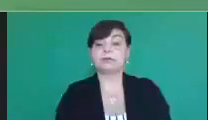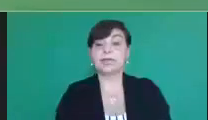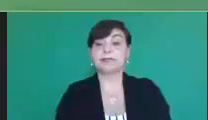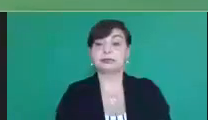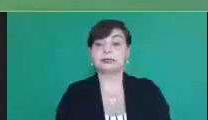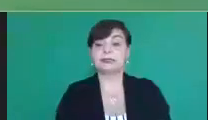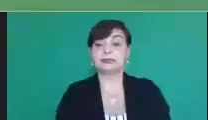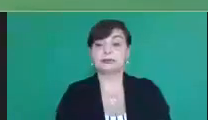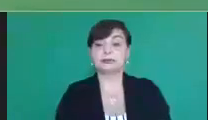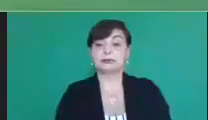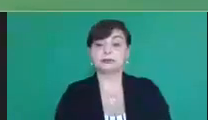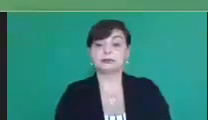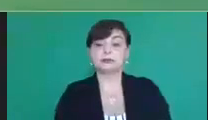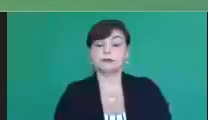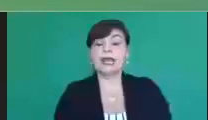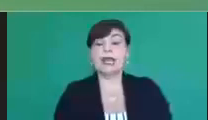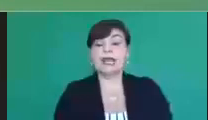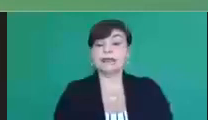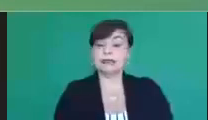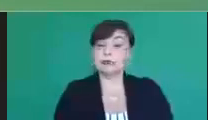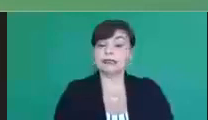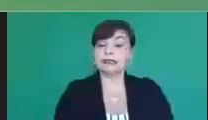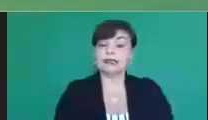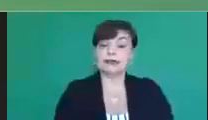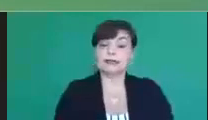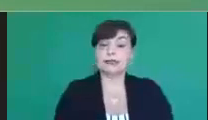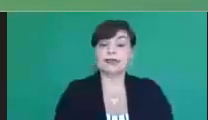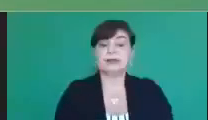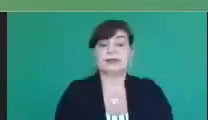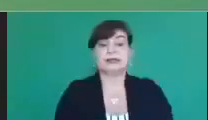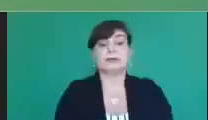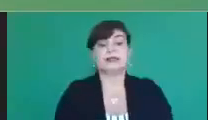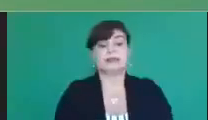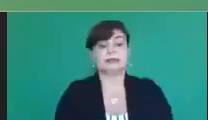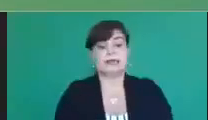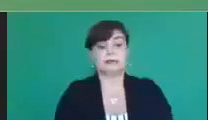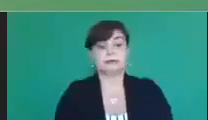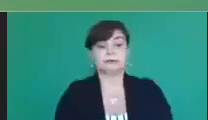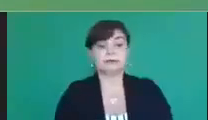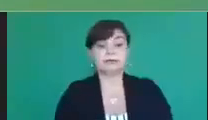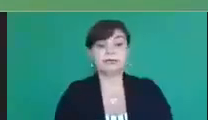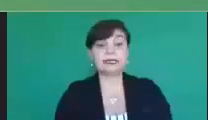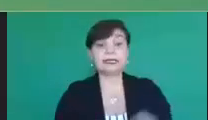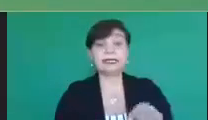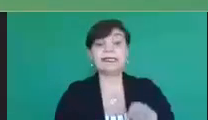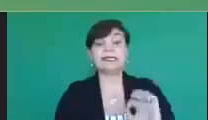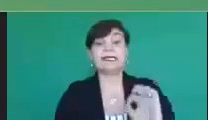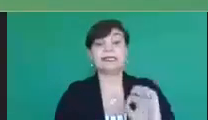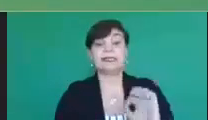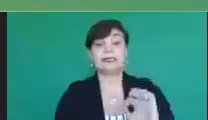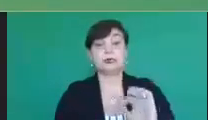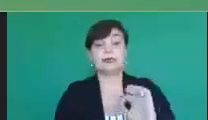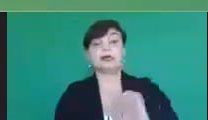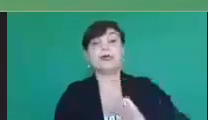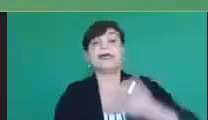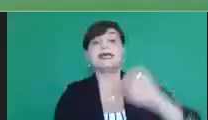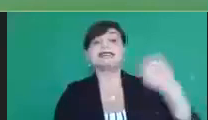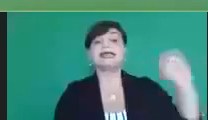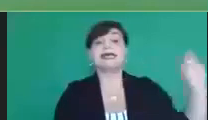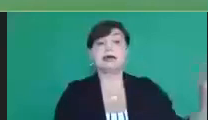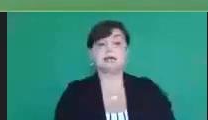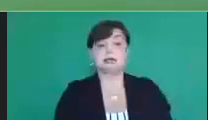este procedimiento. Las encuestas se realizaron de manera presencial. Quiere decir que en ese momento se